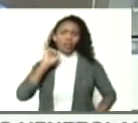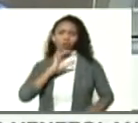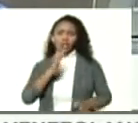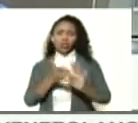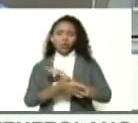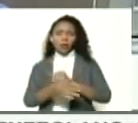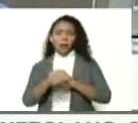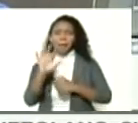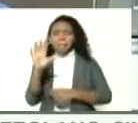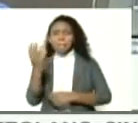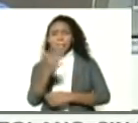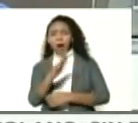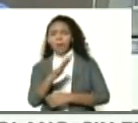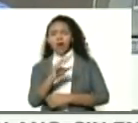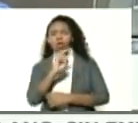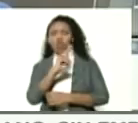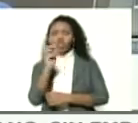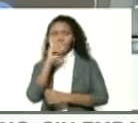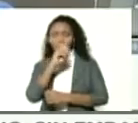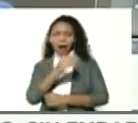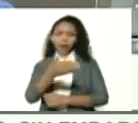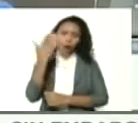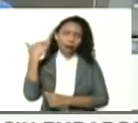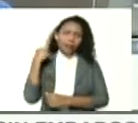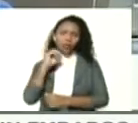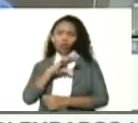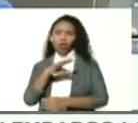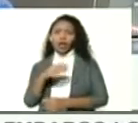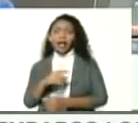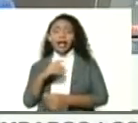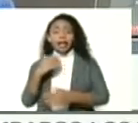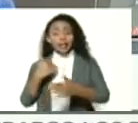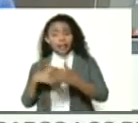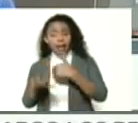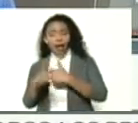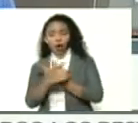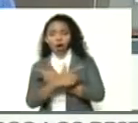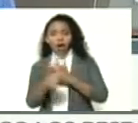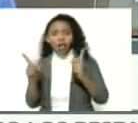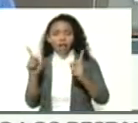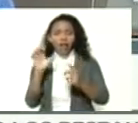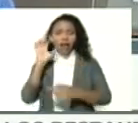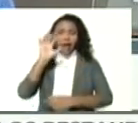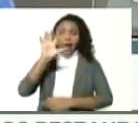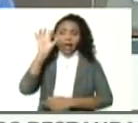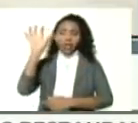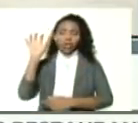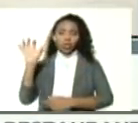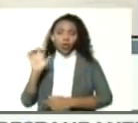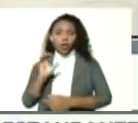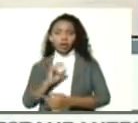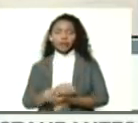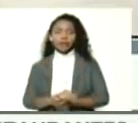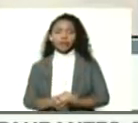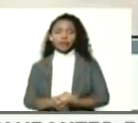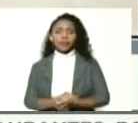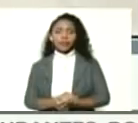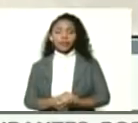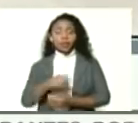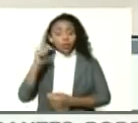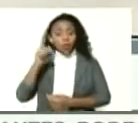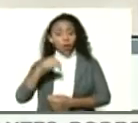hace más de 200 años, que salieron para liberar naciones.